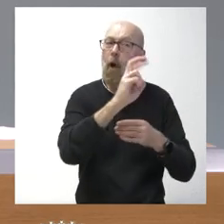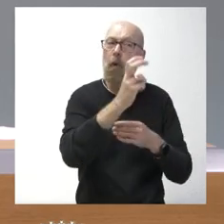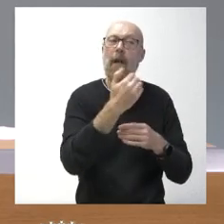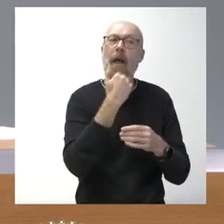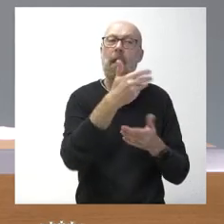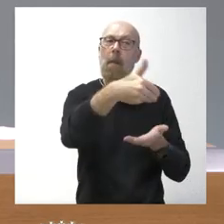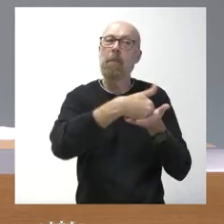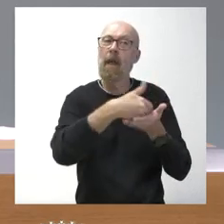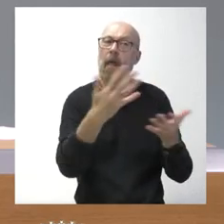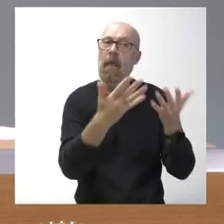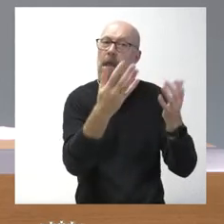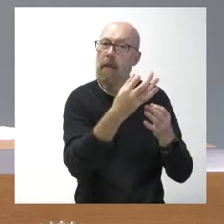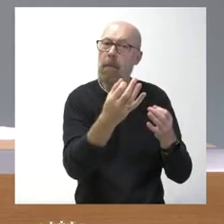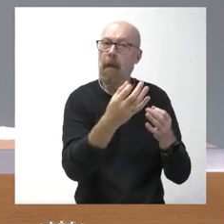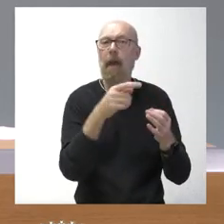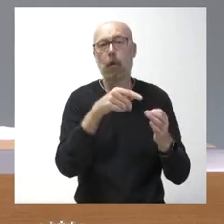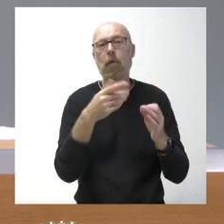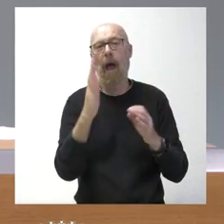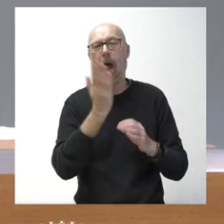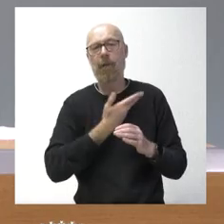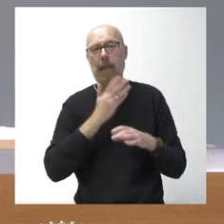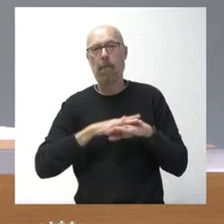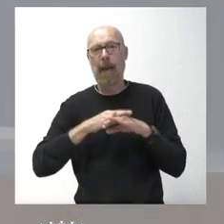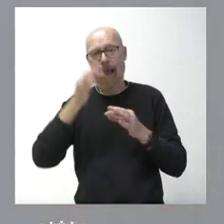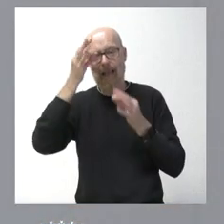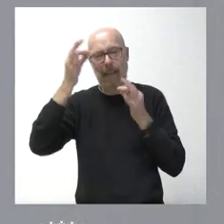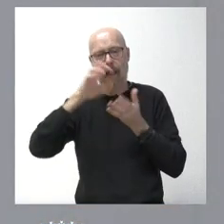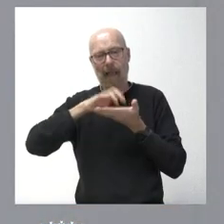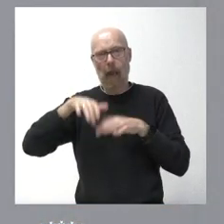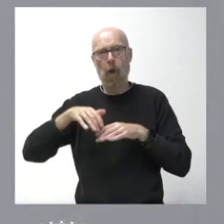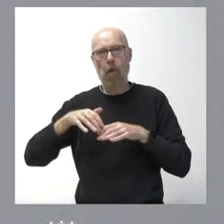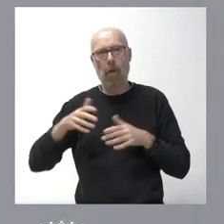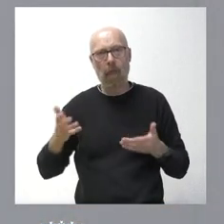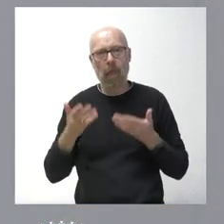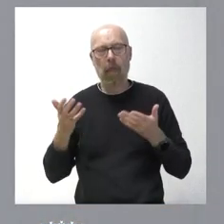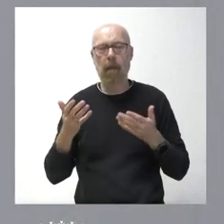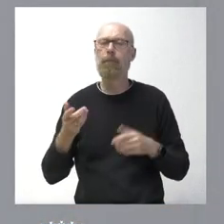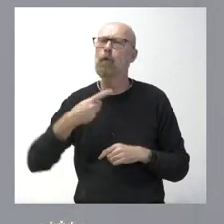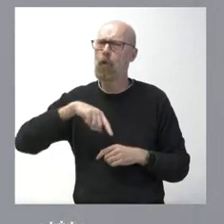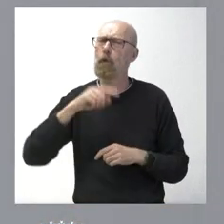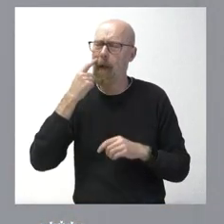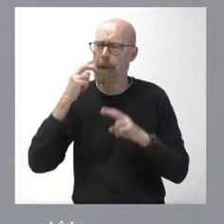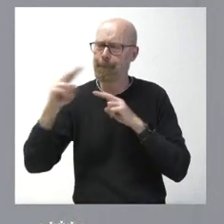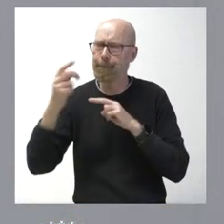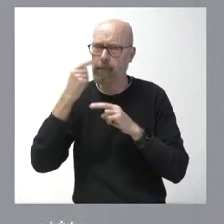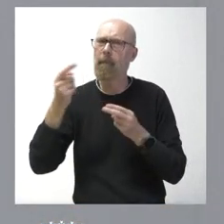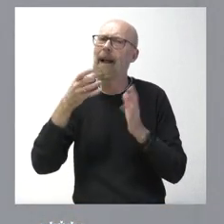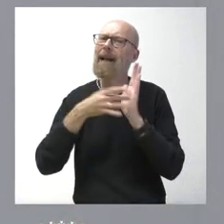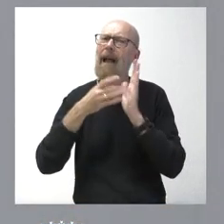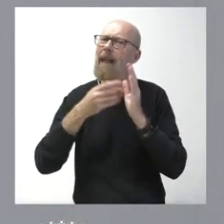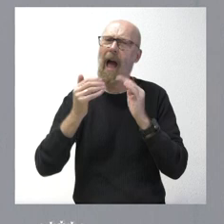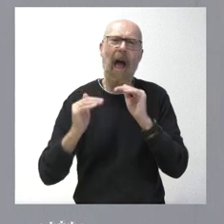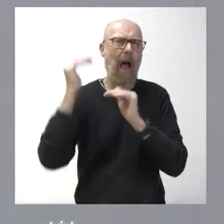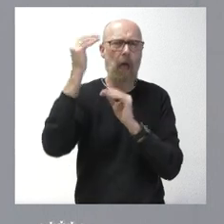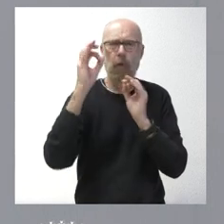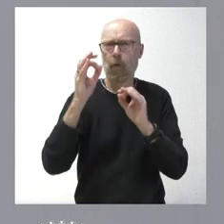puede afectar al nivel de exigencia del que siempre ha presumido Castilla y león nosotros vamos a seguir manteniendo un nivel de calidad altísimo y de exigencia en el ámbito de la